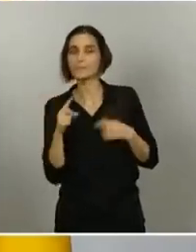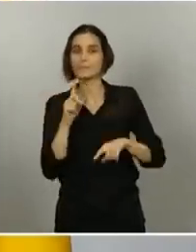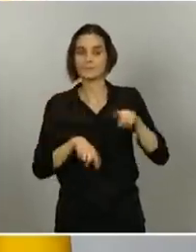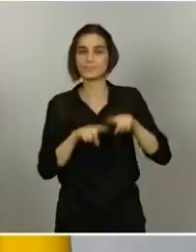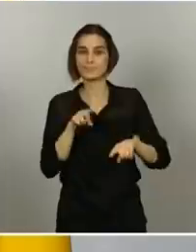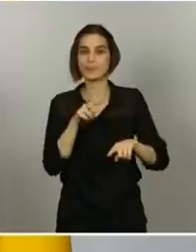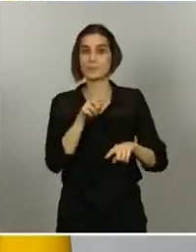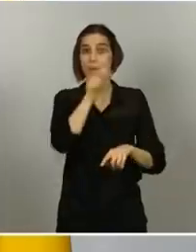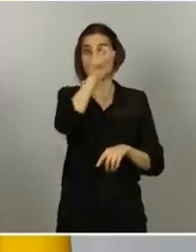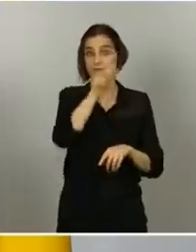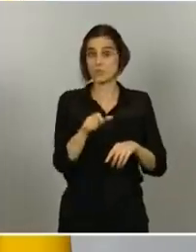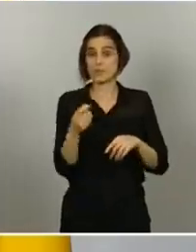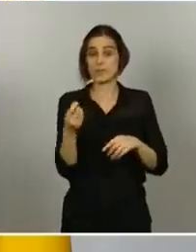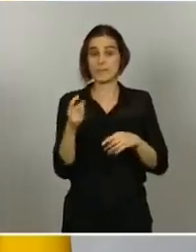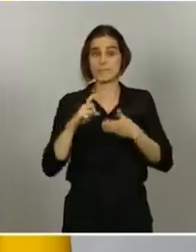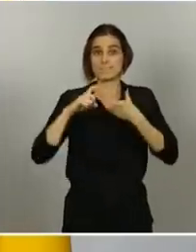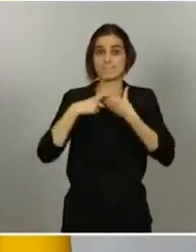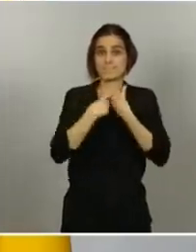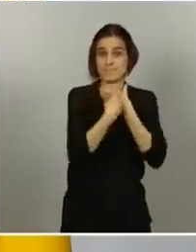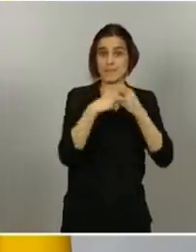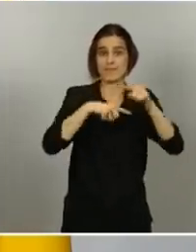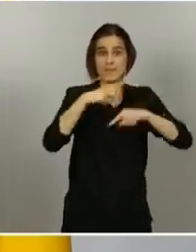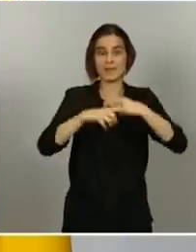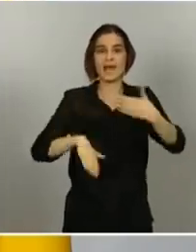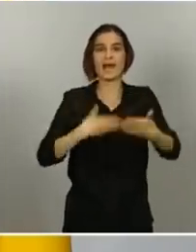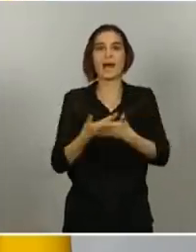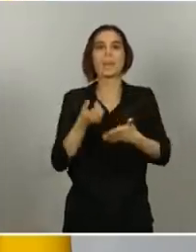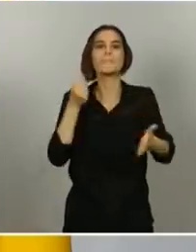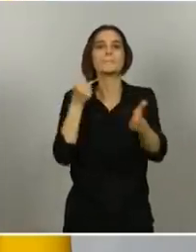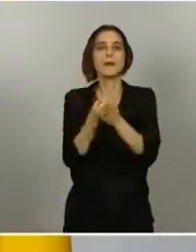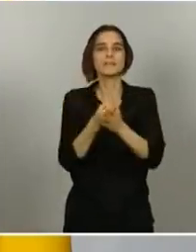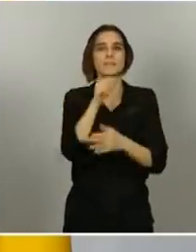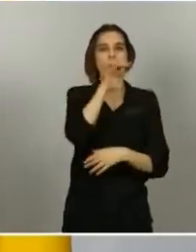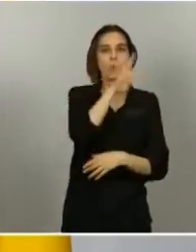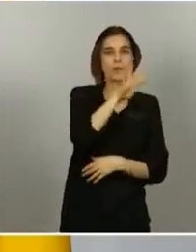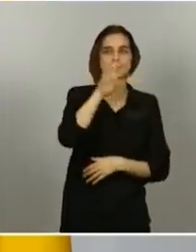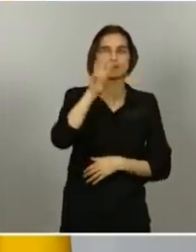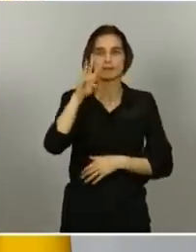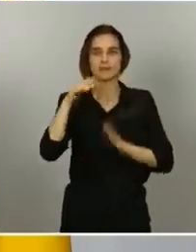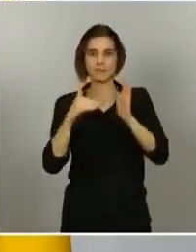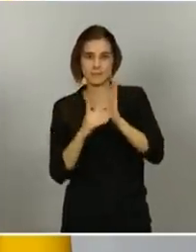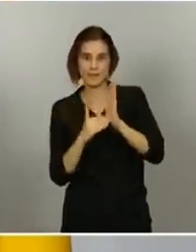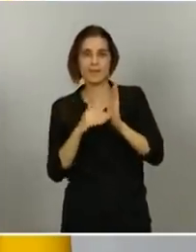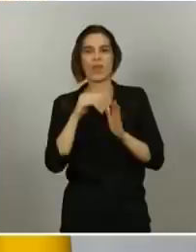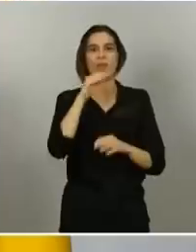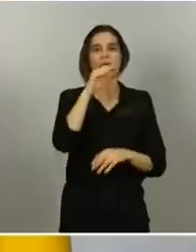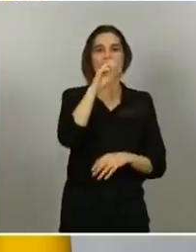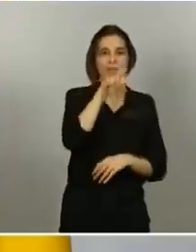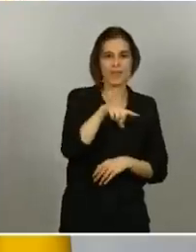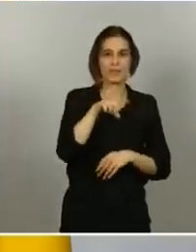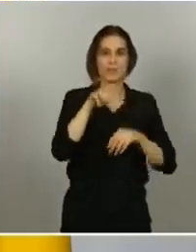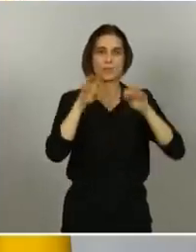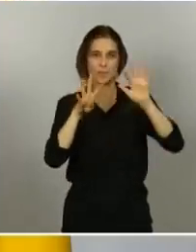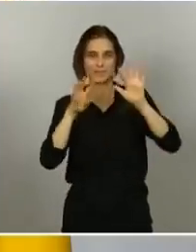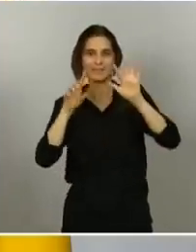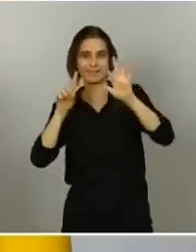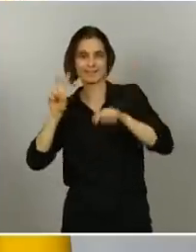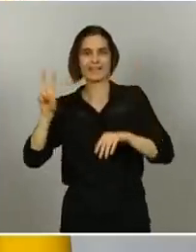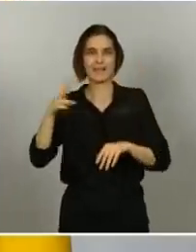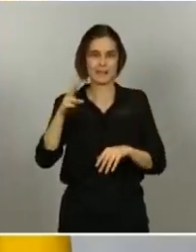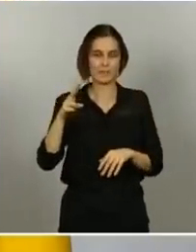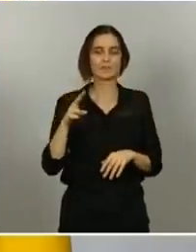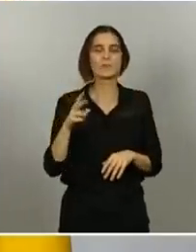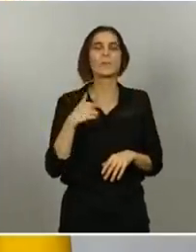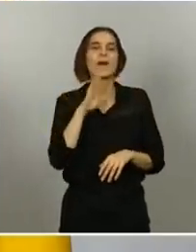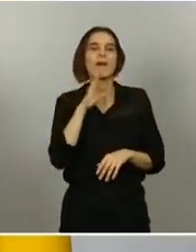da unidade de convivencia hasta un máximo de 43.196 euros restando como decía as deudas e sin tener en cuenta